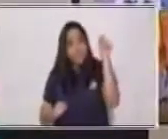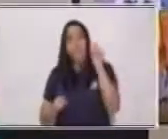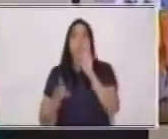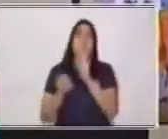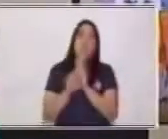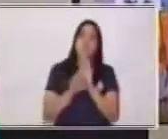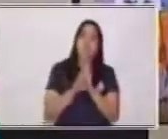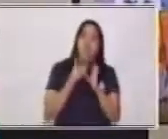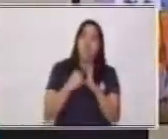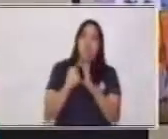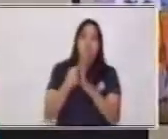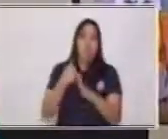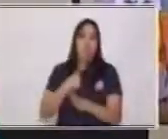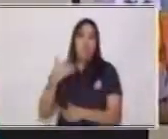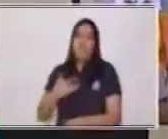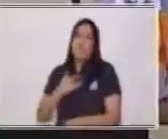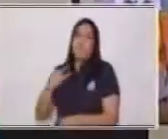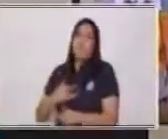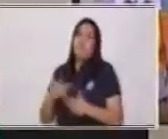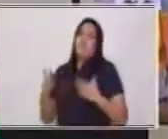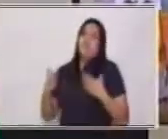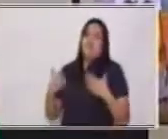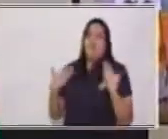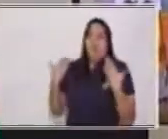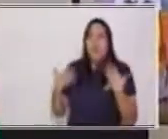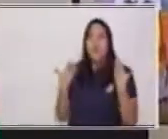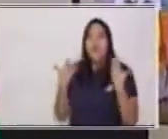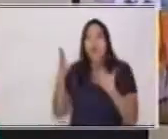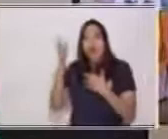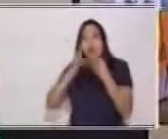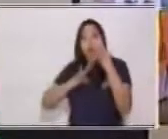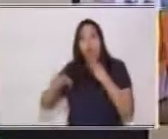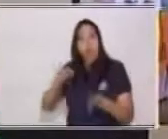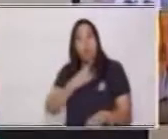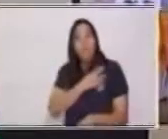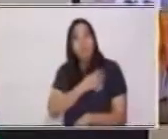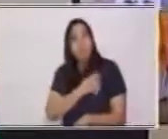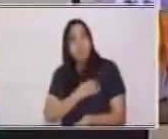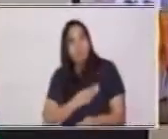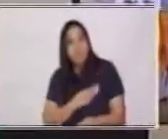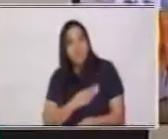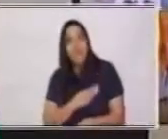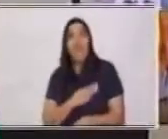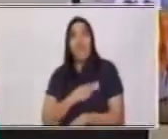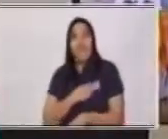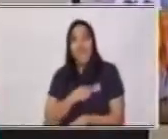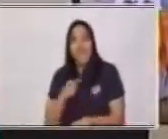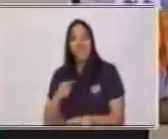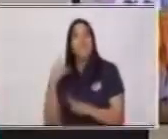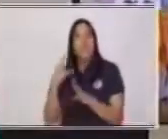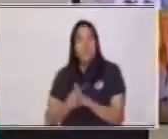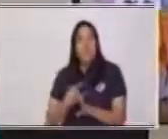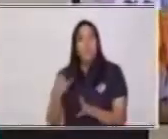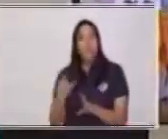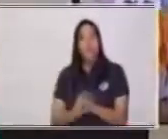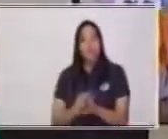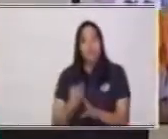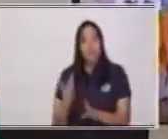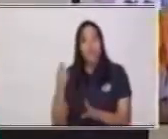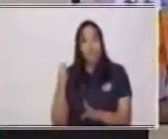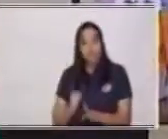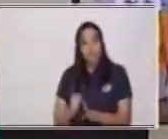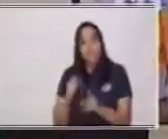o de tristeza, sin querer nosotros estamos utilizando las oraciones exclamativas. Entonces,